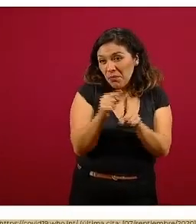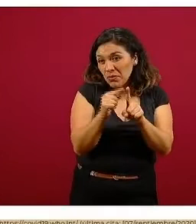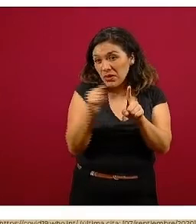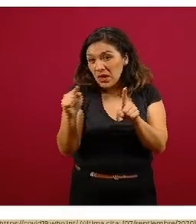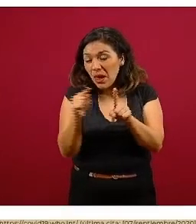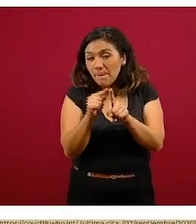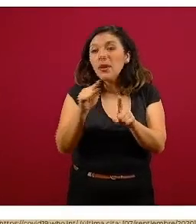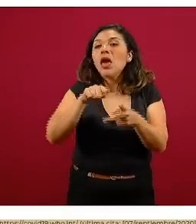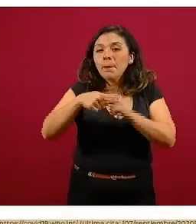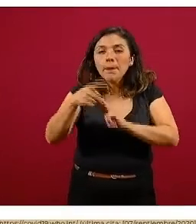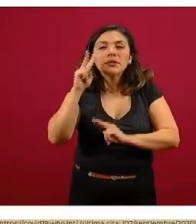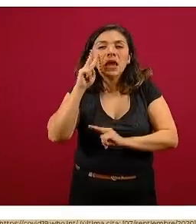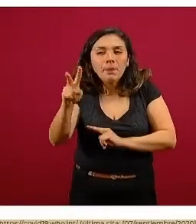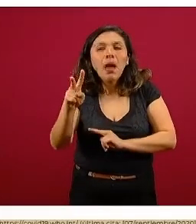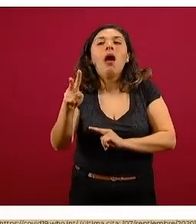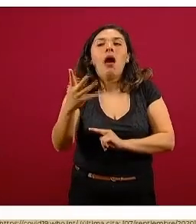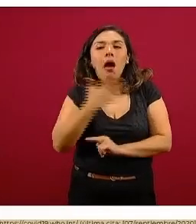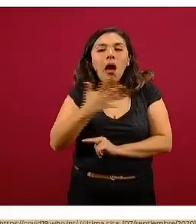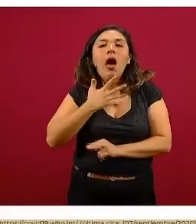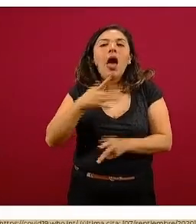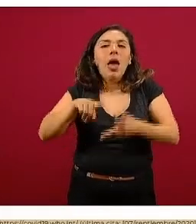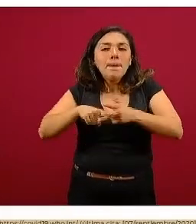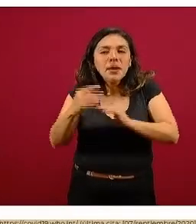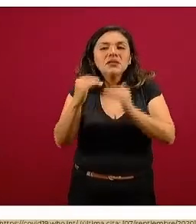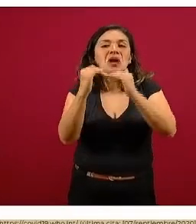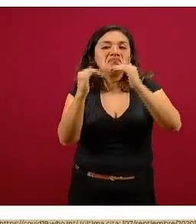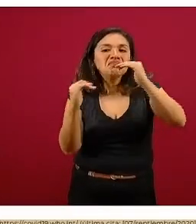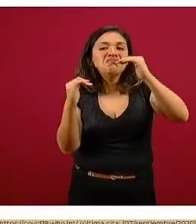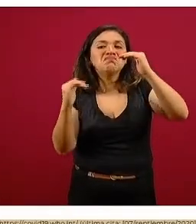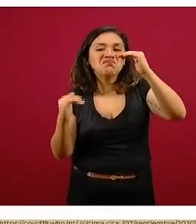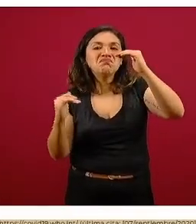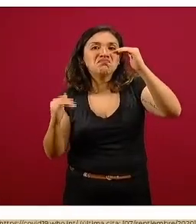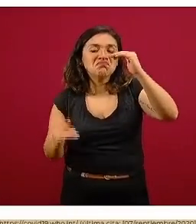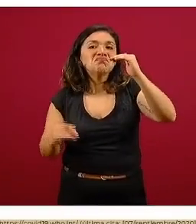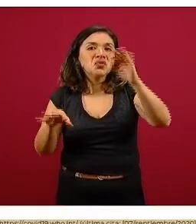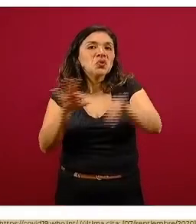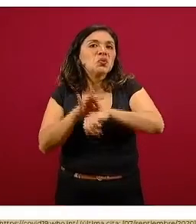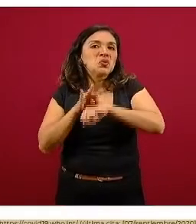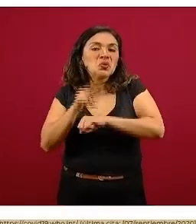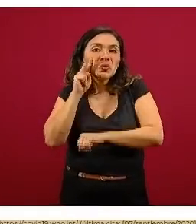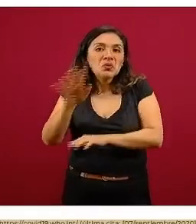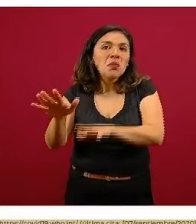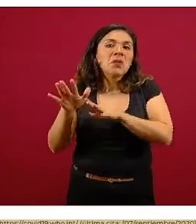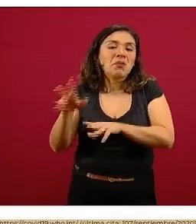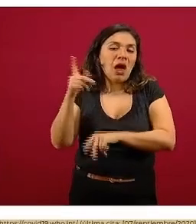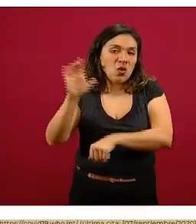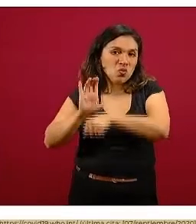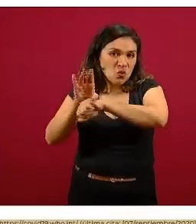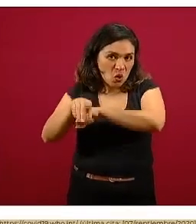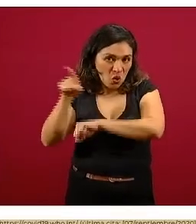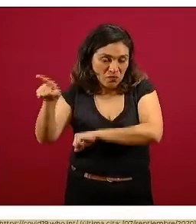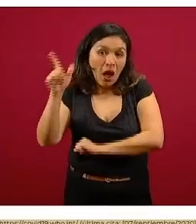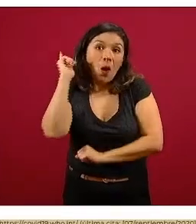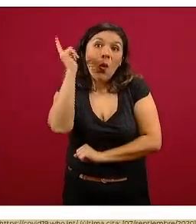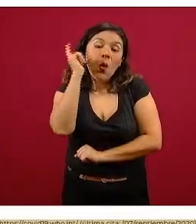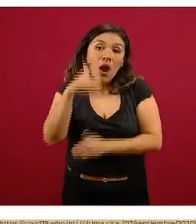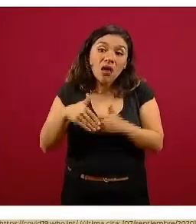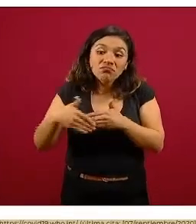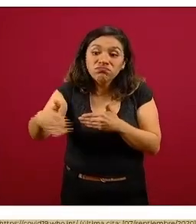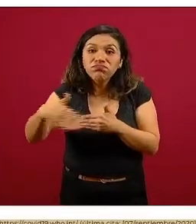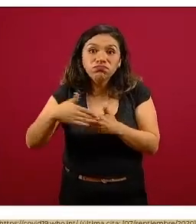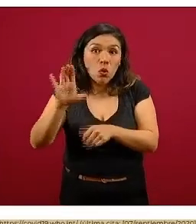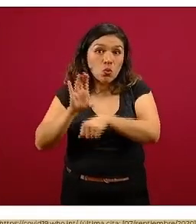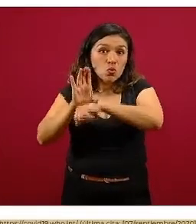septiembre, empezamos ya a notar una clara disminución en la presentación de los casos en Colombia. Esperemos que